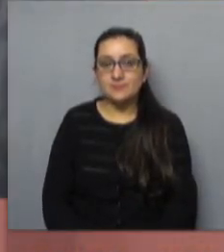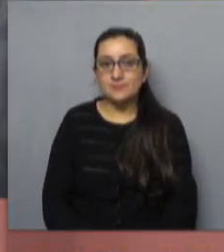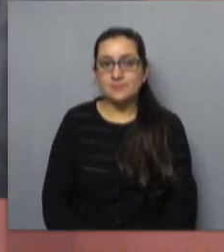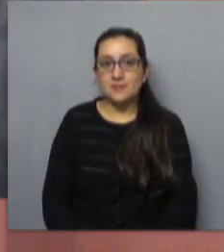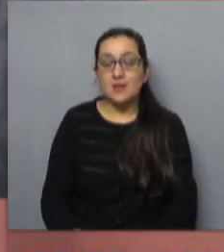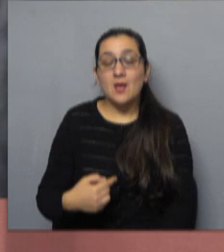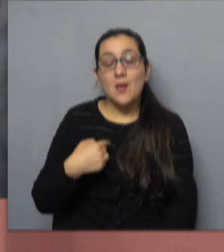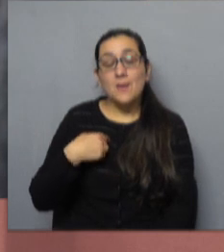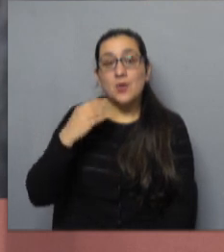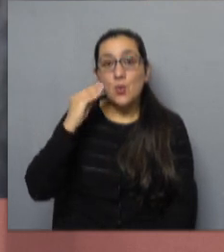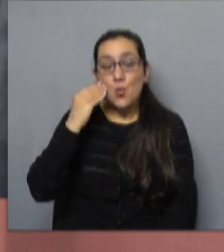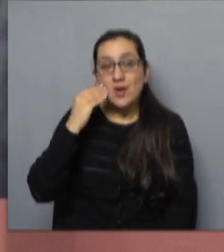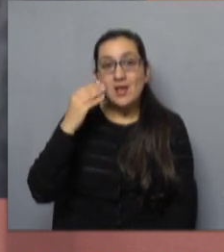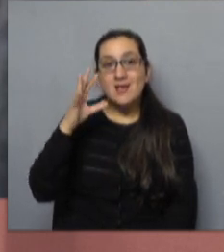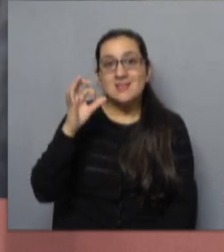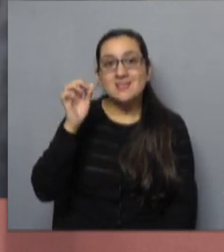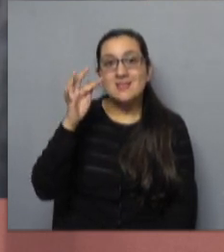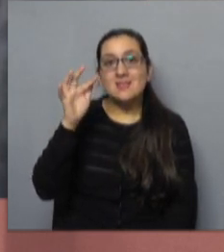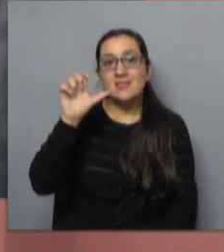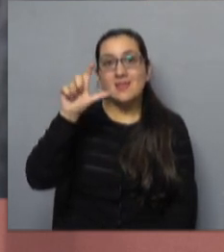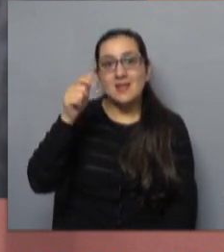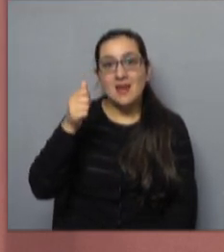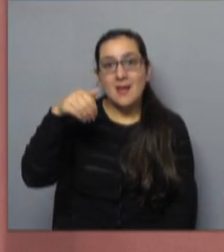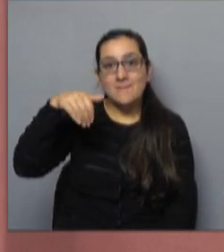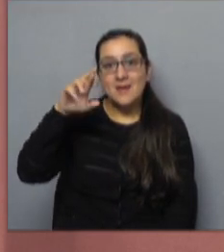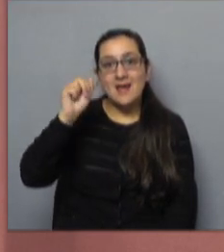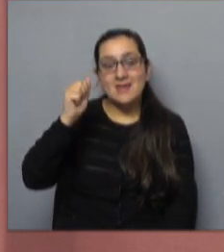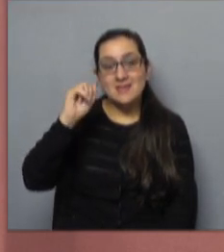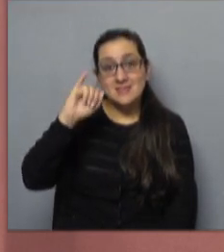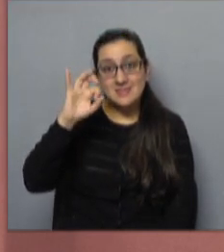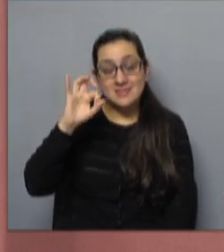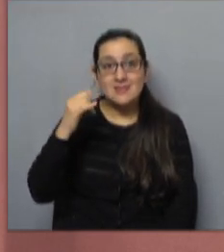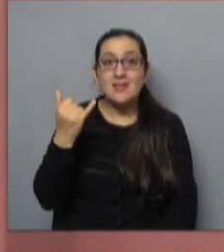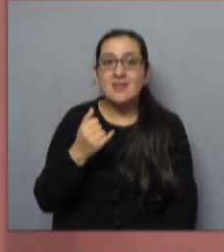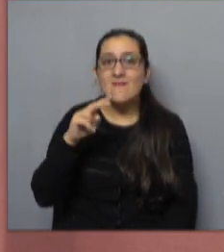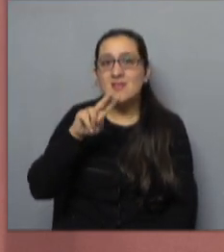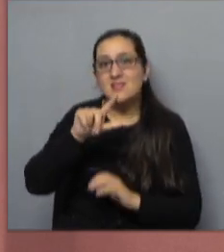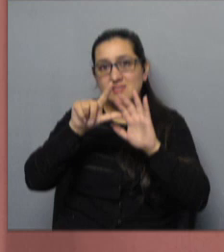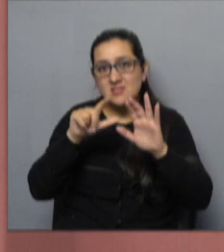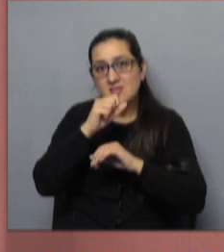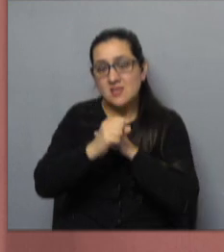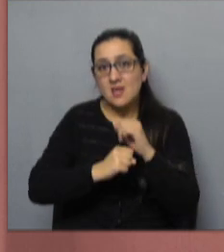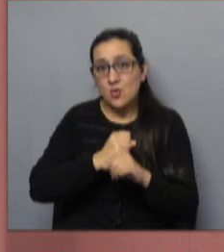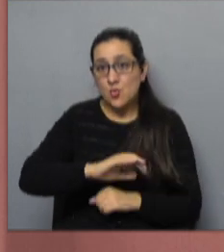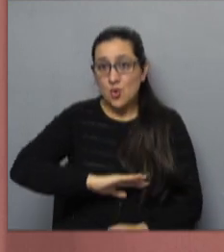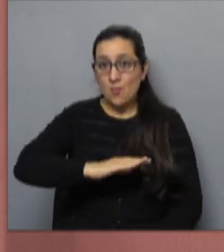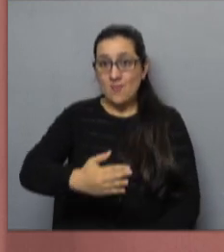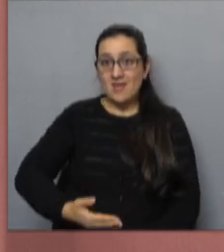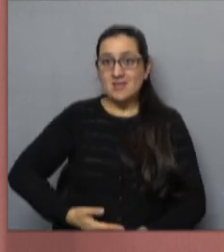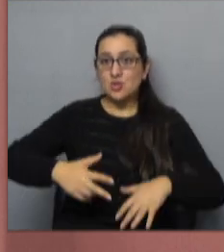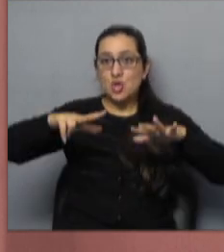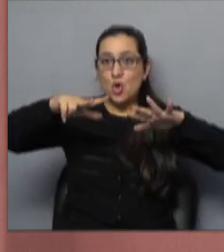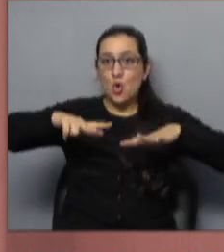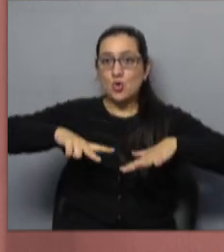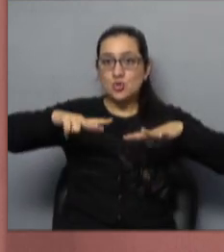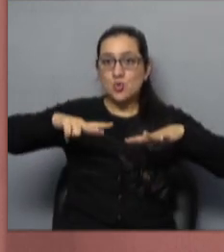Mi nuera era Estela Maris Montesano, que tenía 27 años y un embarazo de 8